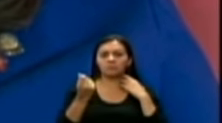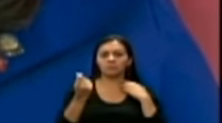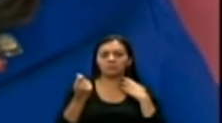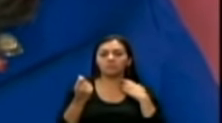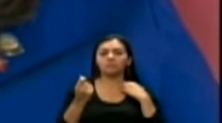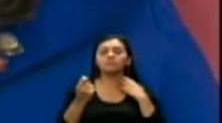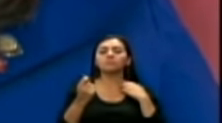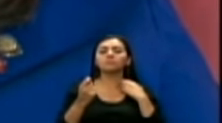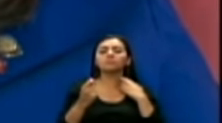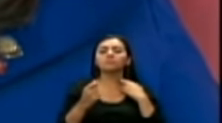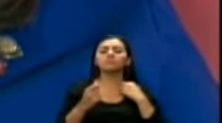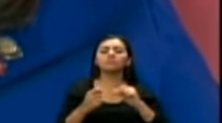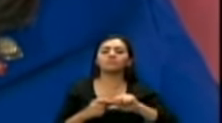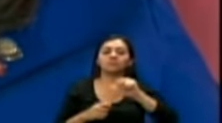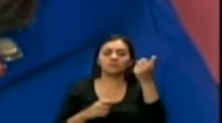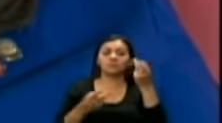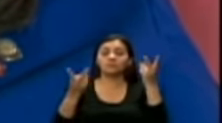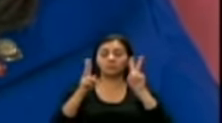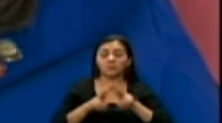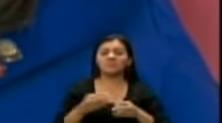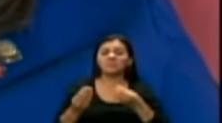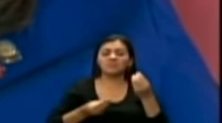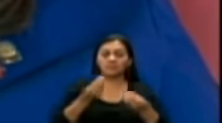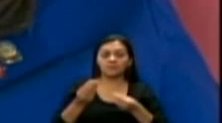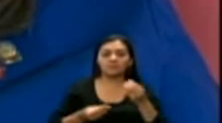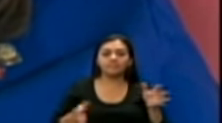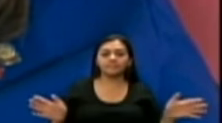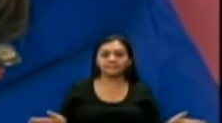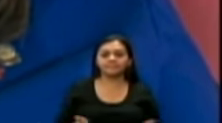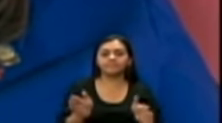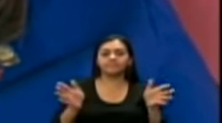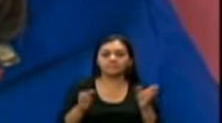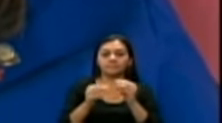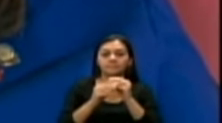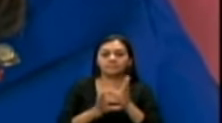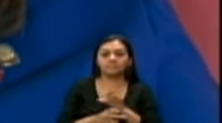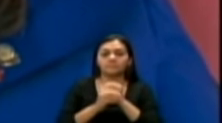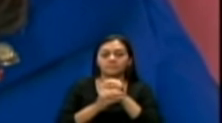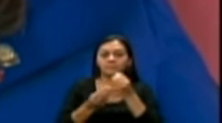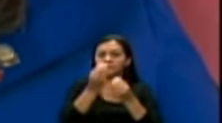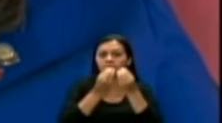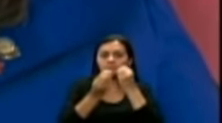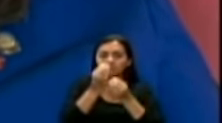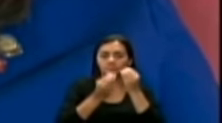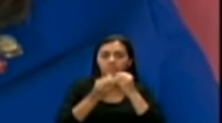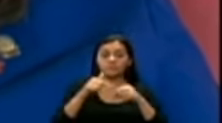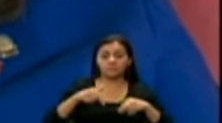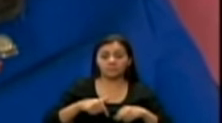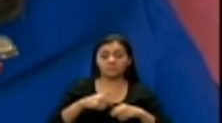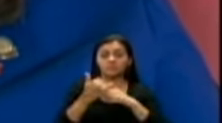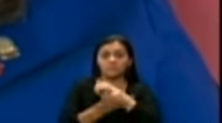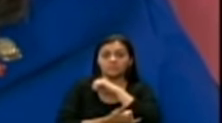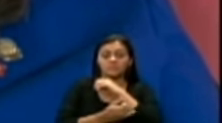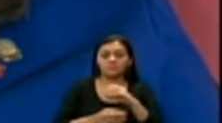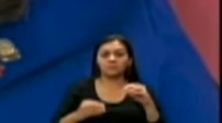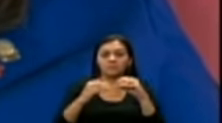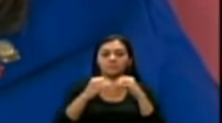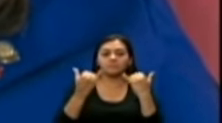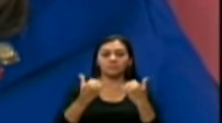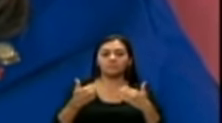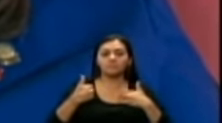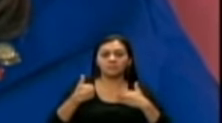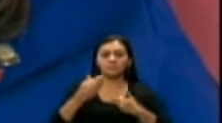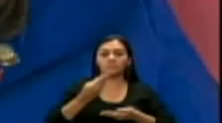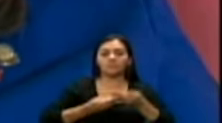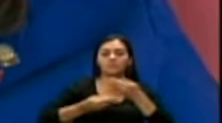Por otro lado, estamos impulsando la seguridad alimentaria. Somos un país que particularmente ha vivido del